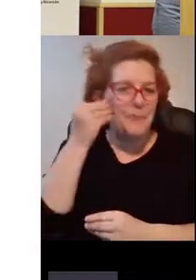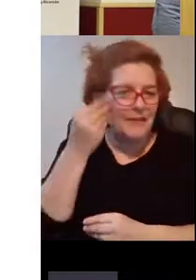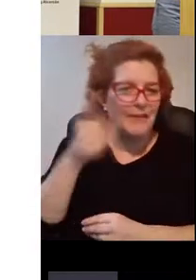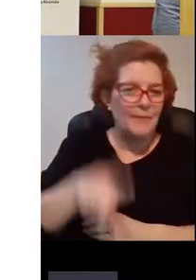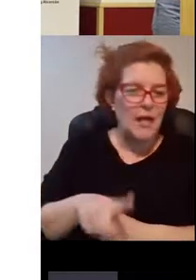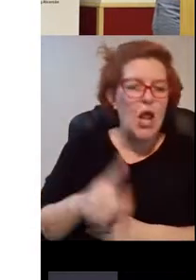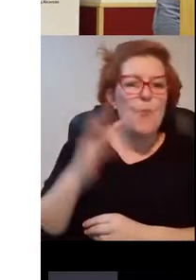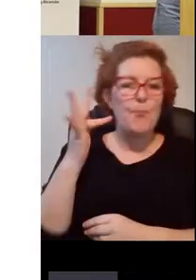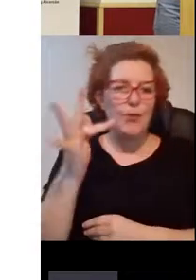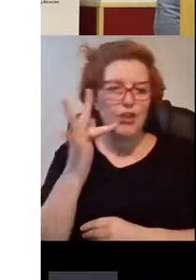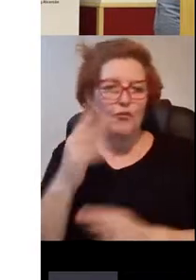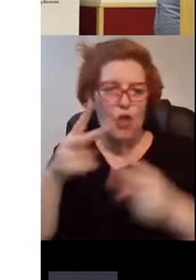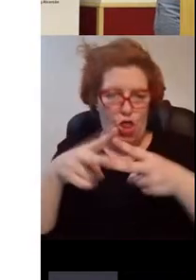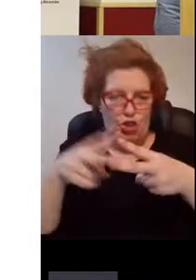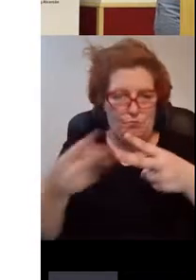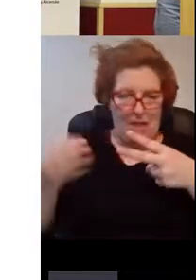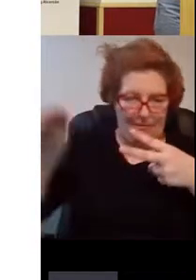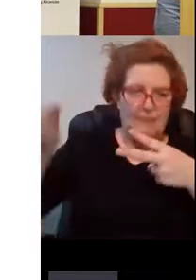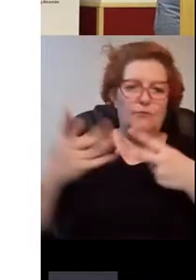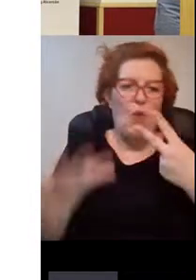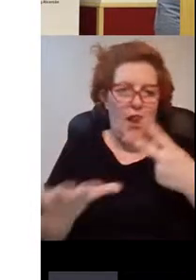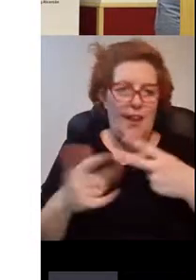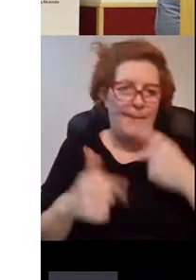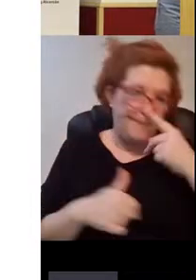les parecieron positivos dos aspectos adicionales.